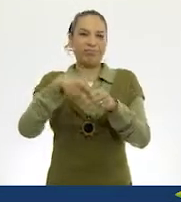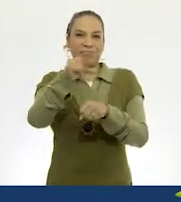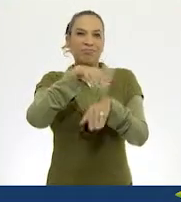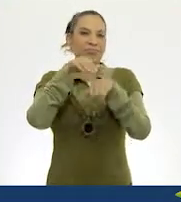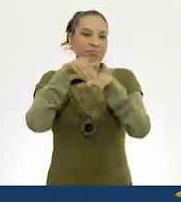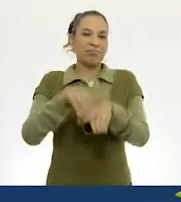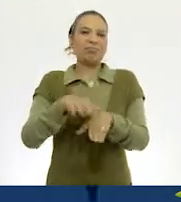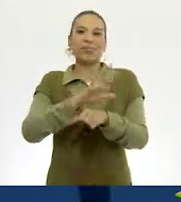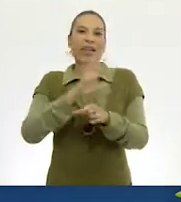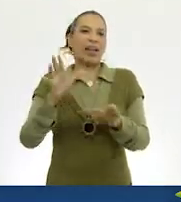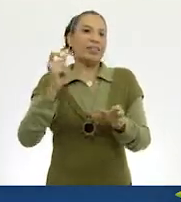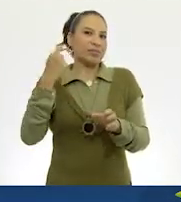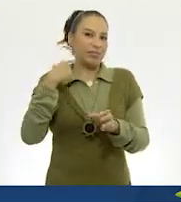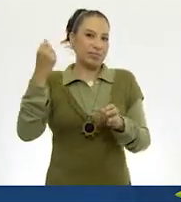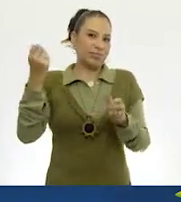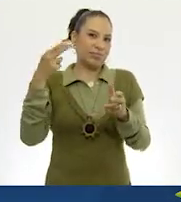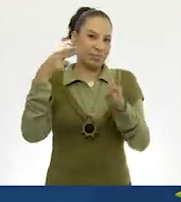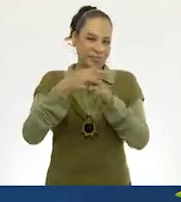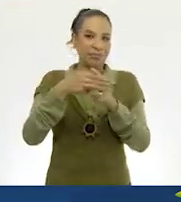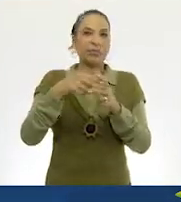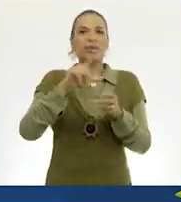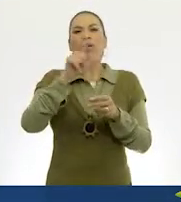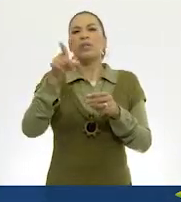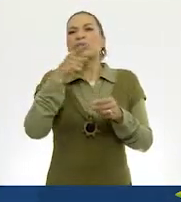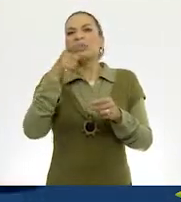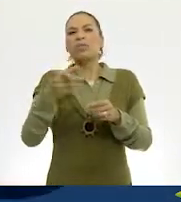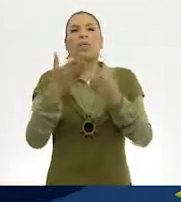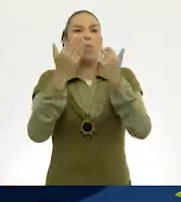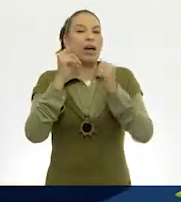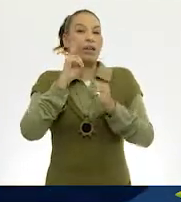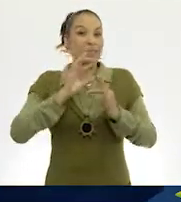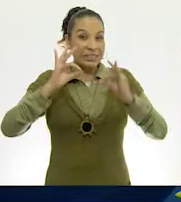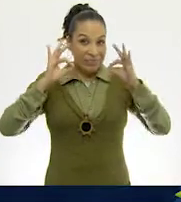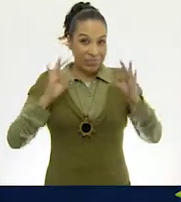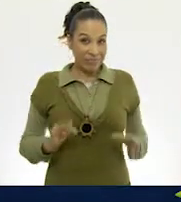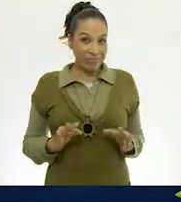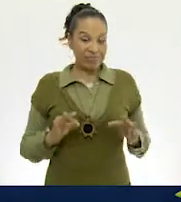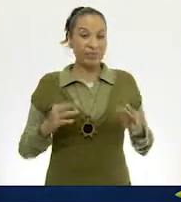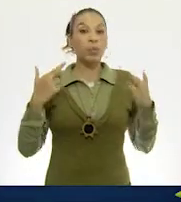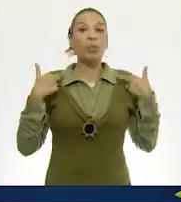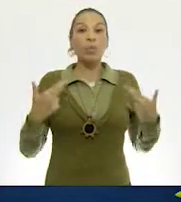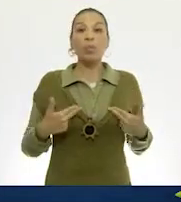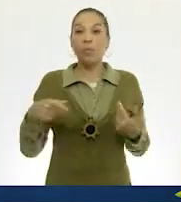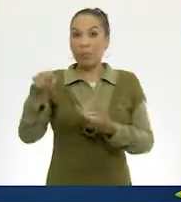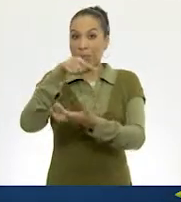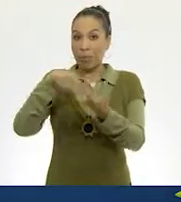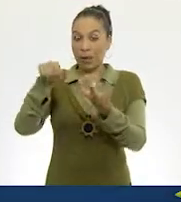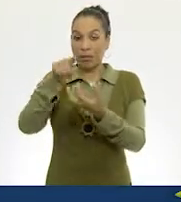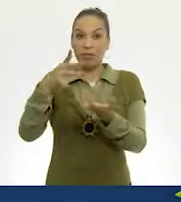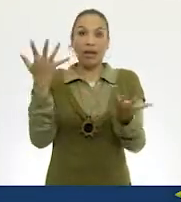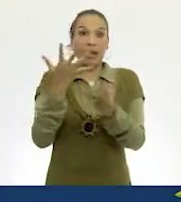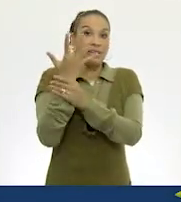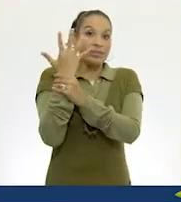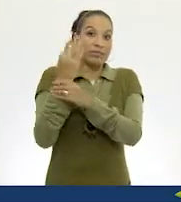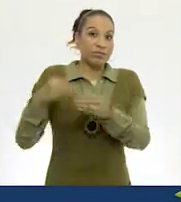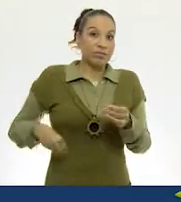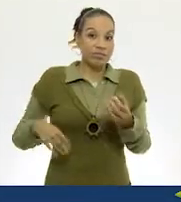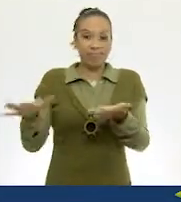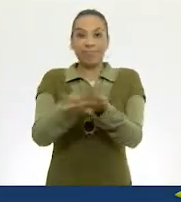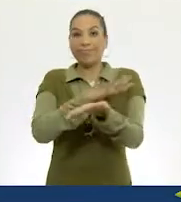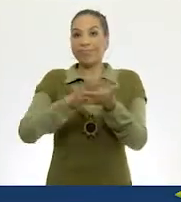los puntos débiles de esta hipótesis es que no hay pruebas fehacientes de que los humanos extinguieran a todas